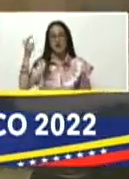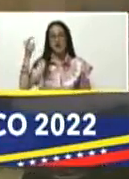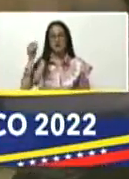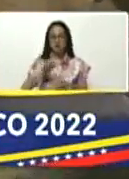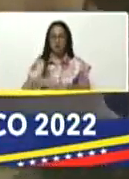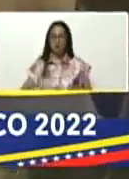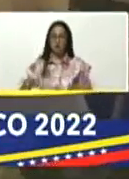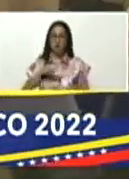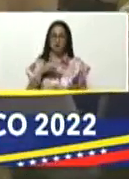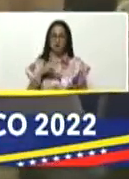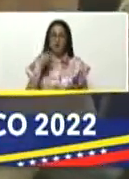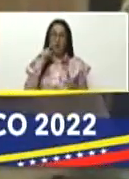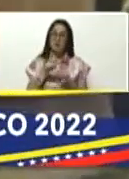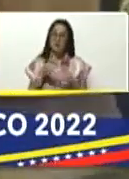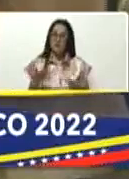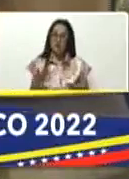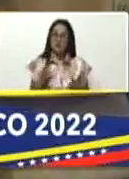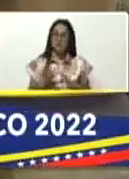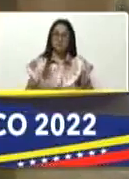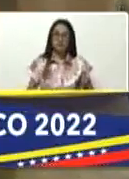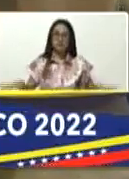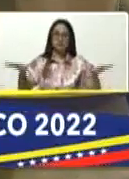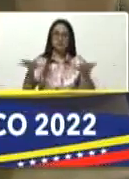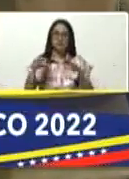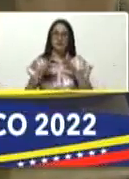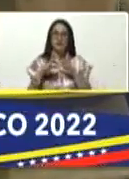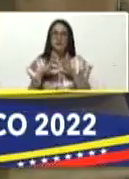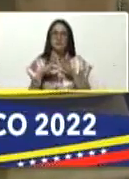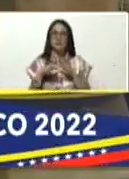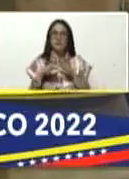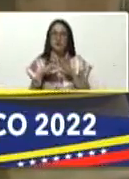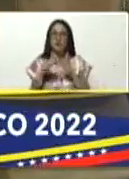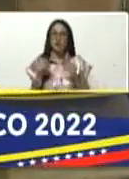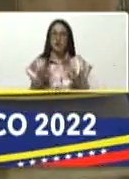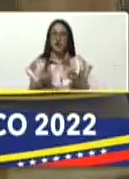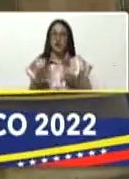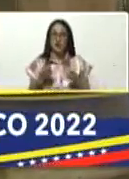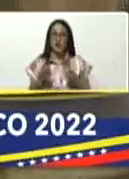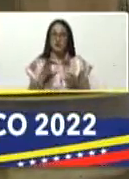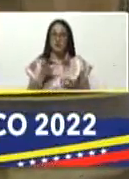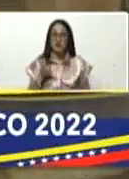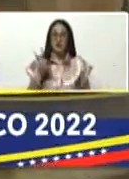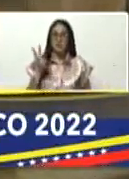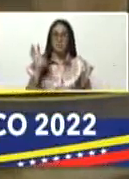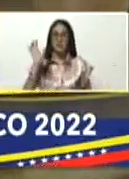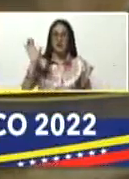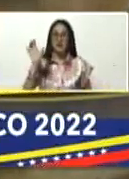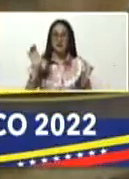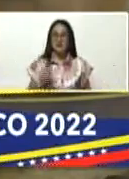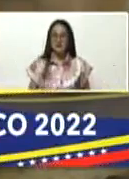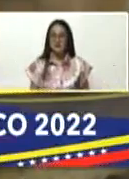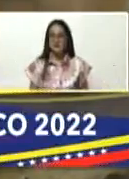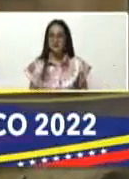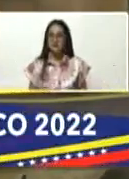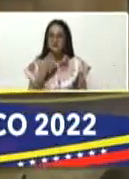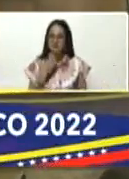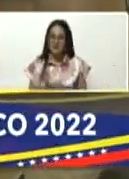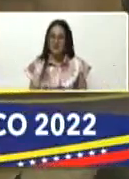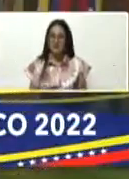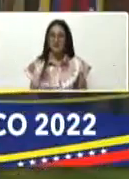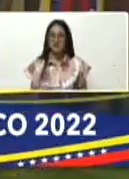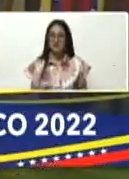nuestra misión es abarcar toda la economía del país, señor presidente. Gracias,